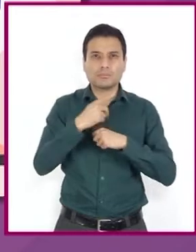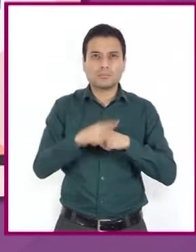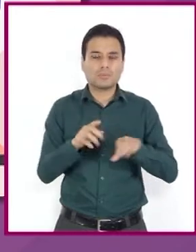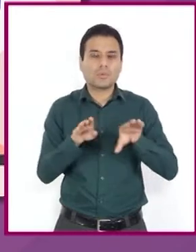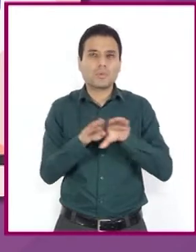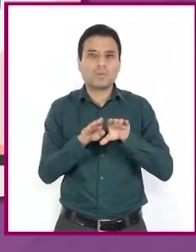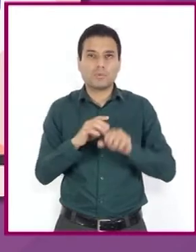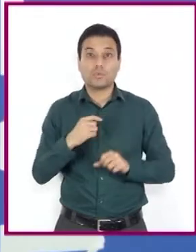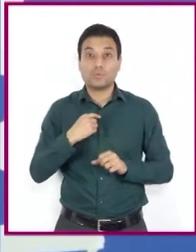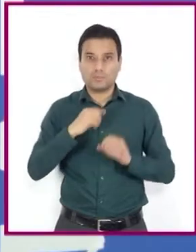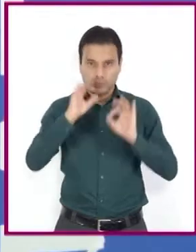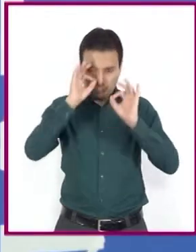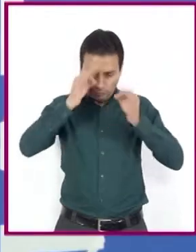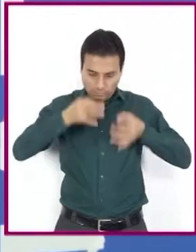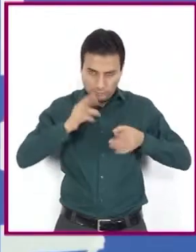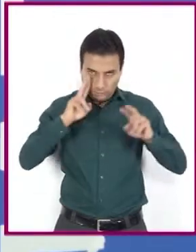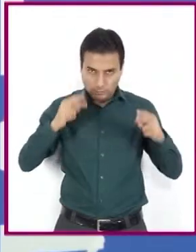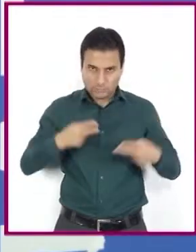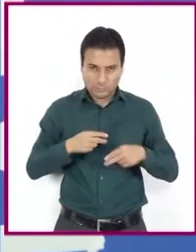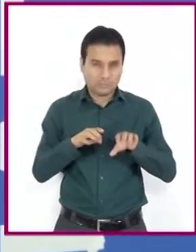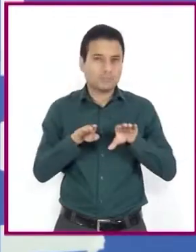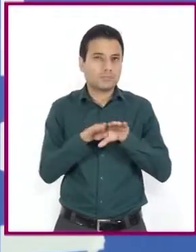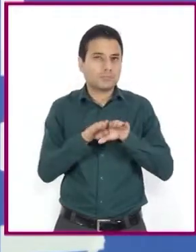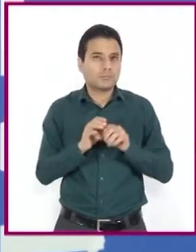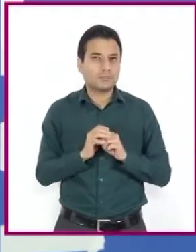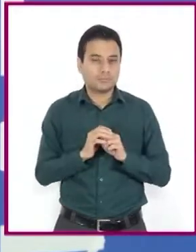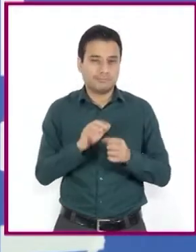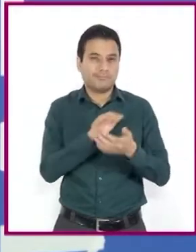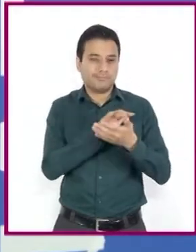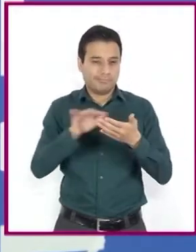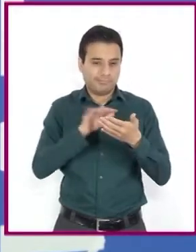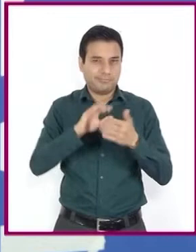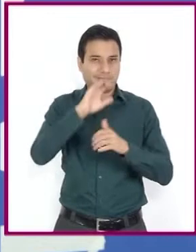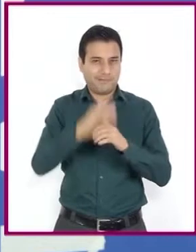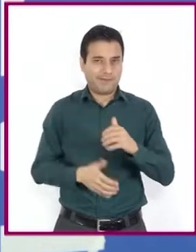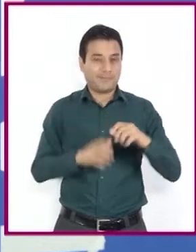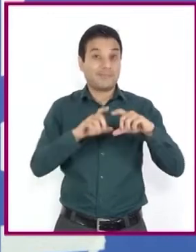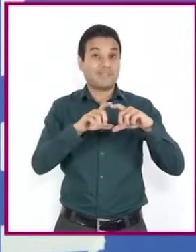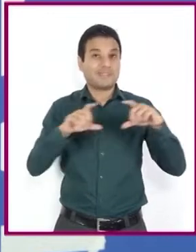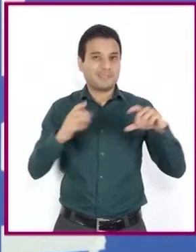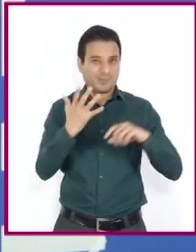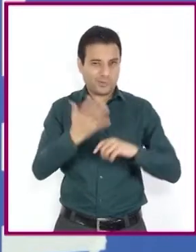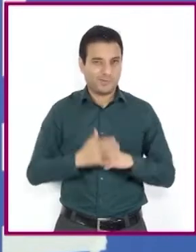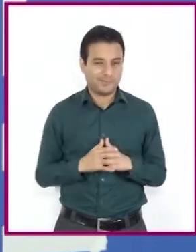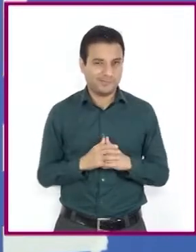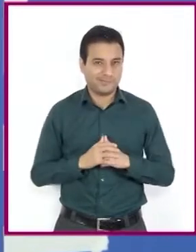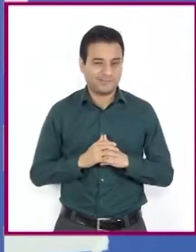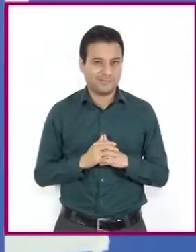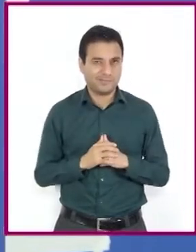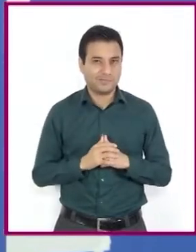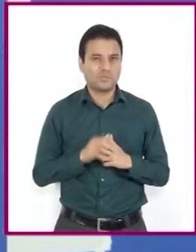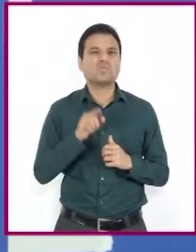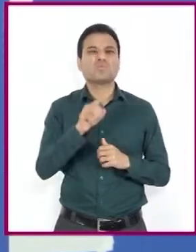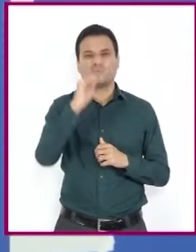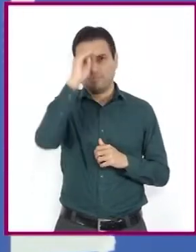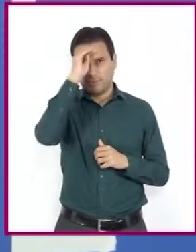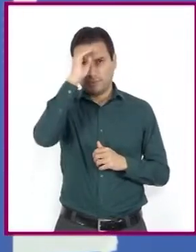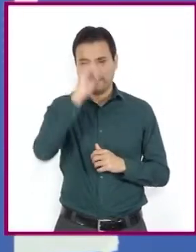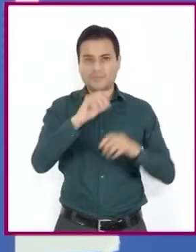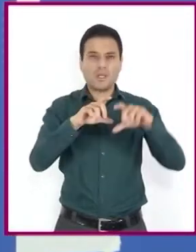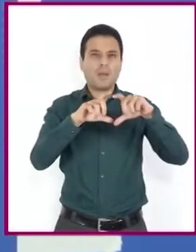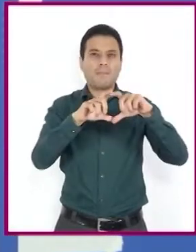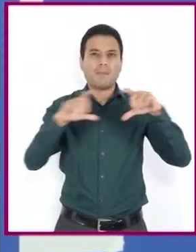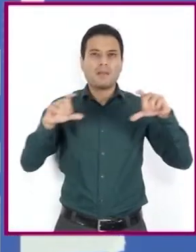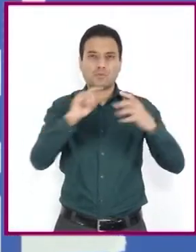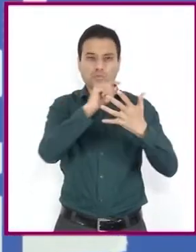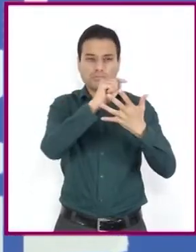mismos? Hemos concluido la lectura de los 5 fragmentos. ¿Cuál de todos los párrafos nos da